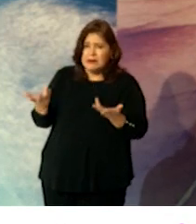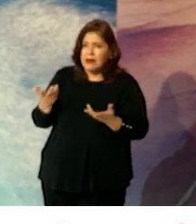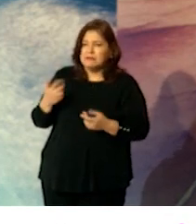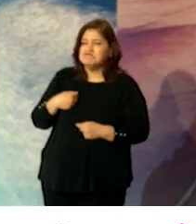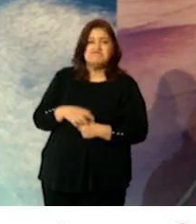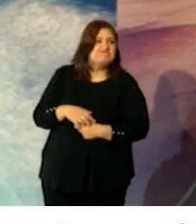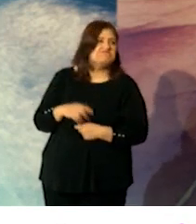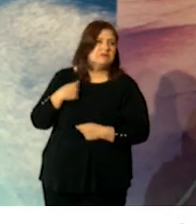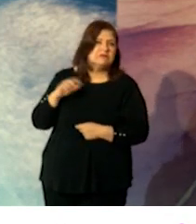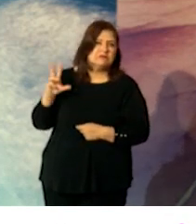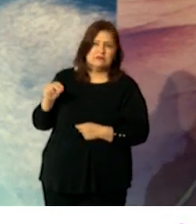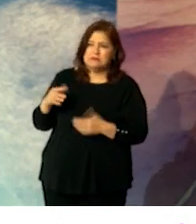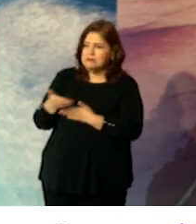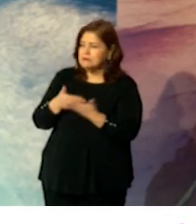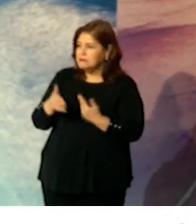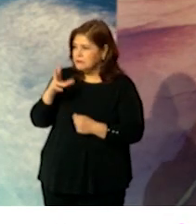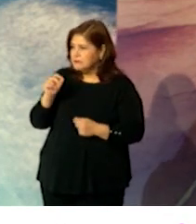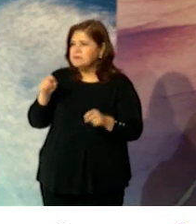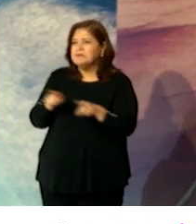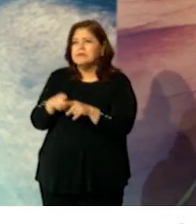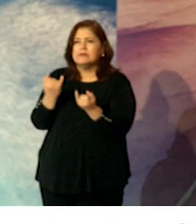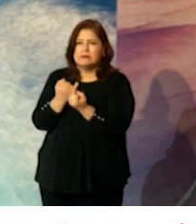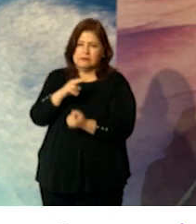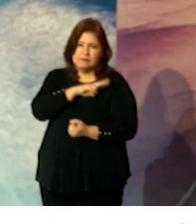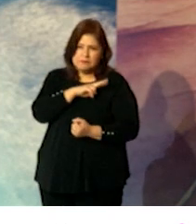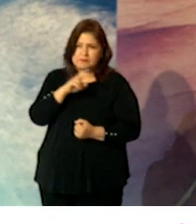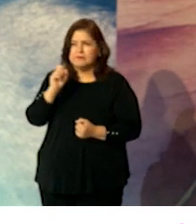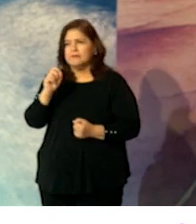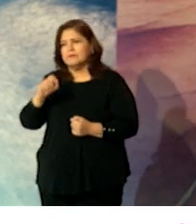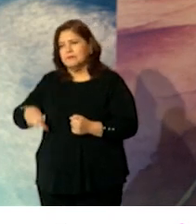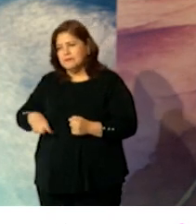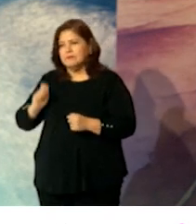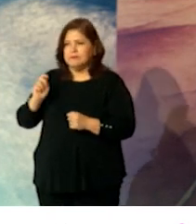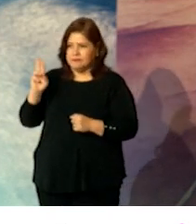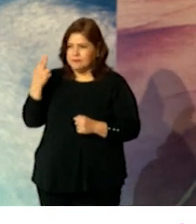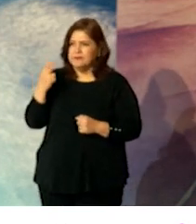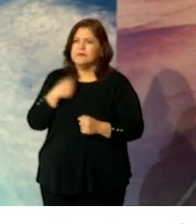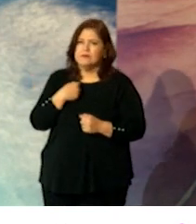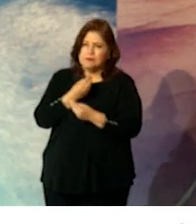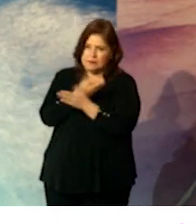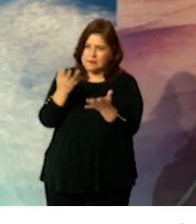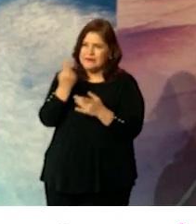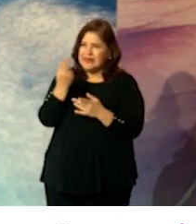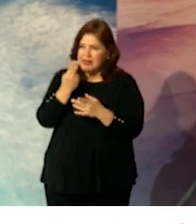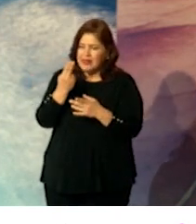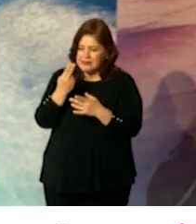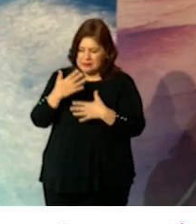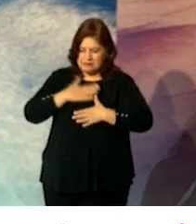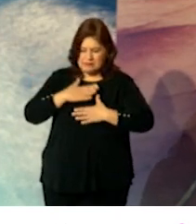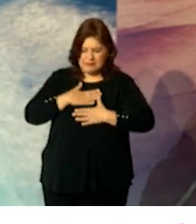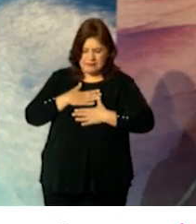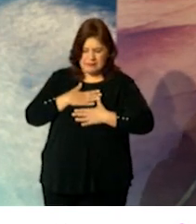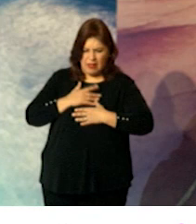lo hacen. Y también aplica para las mismas universidades públicas. Entonces, yo les dejaría este mensaje en que encuéntrense con la causa que les